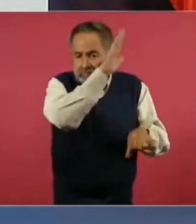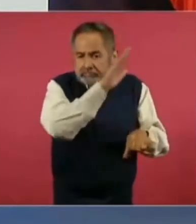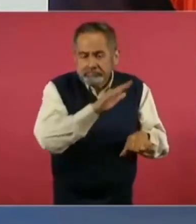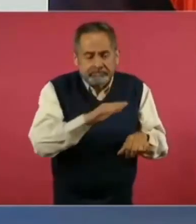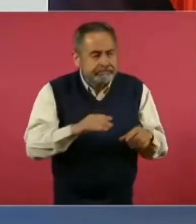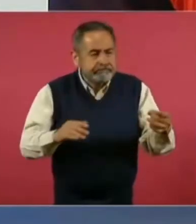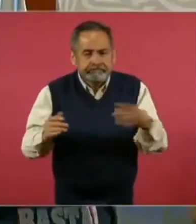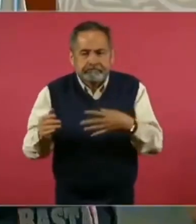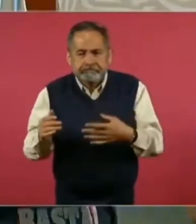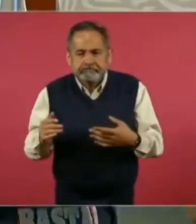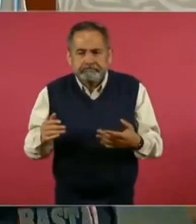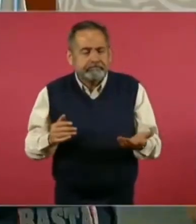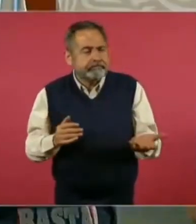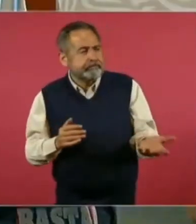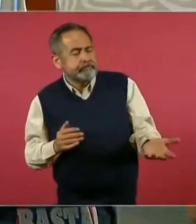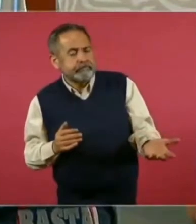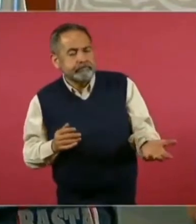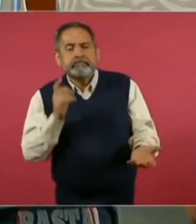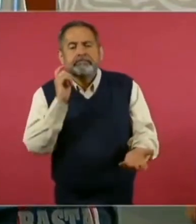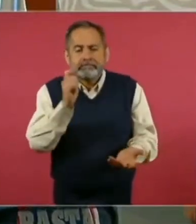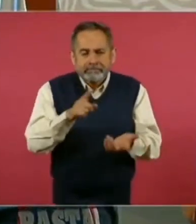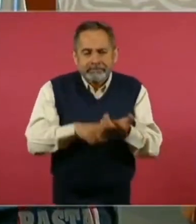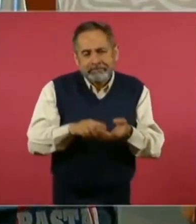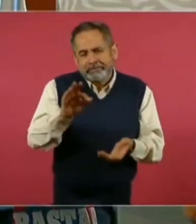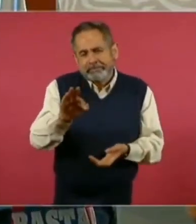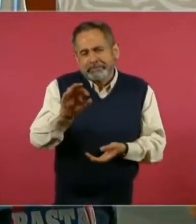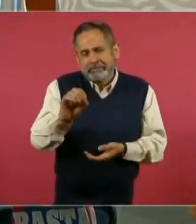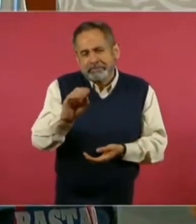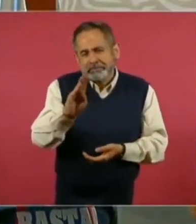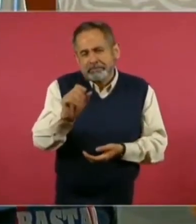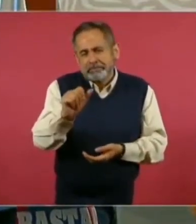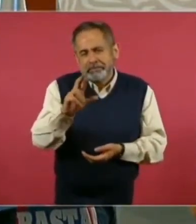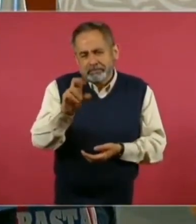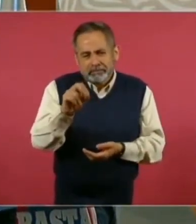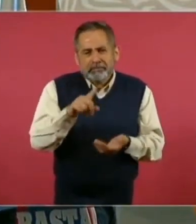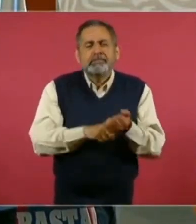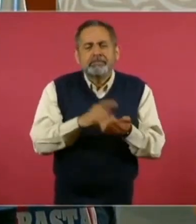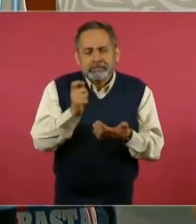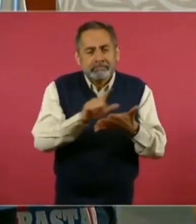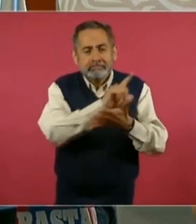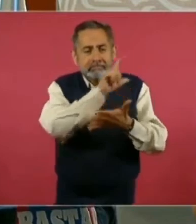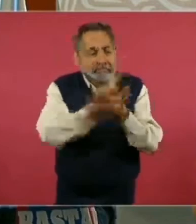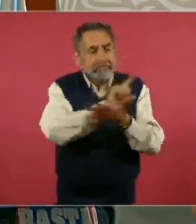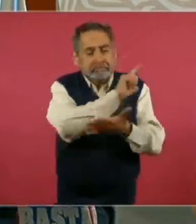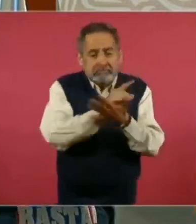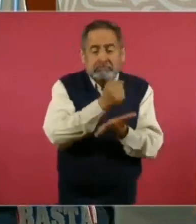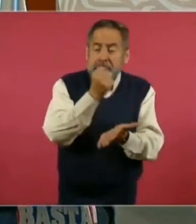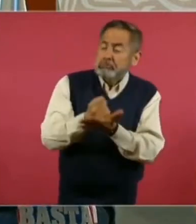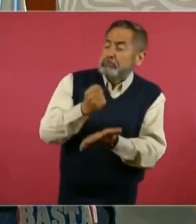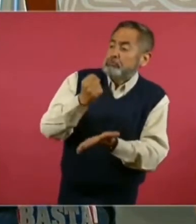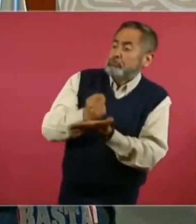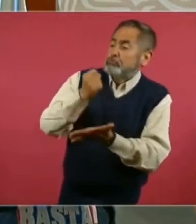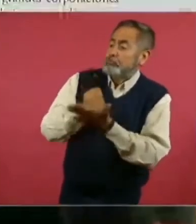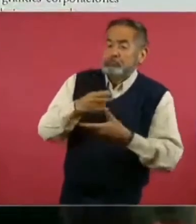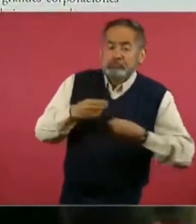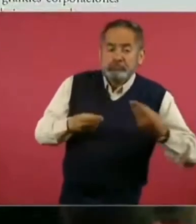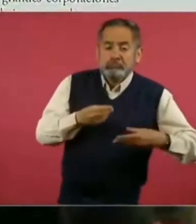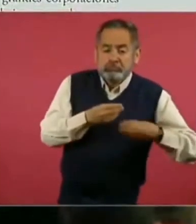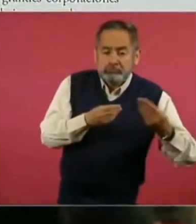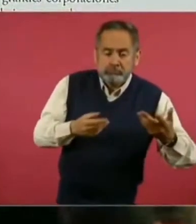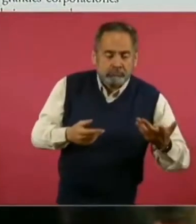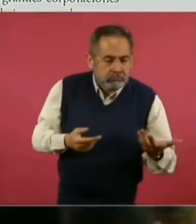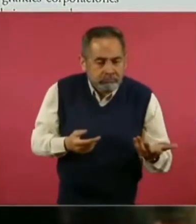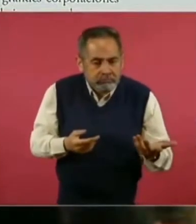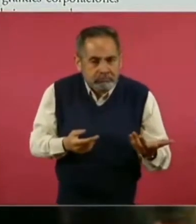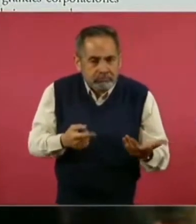Para que vean lo que significaron estas reformas. Sí, estamos hablando nada más de